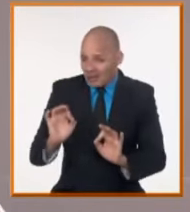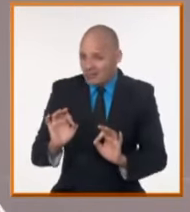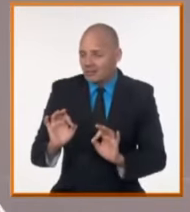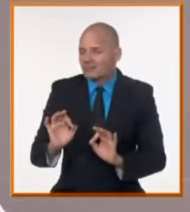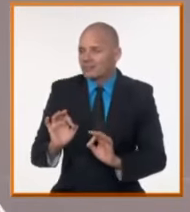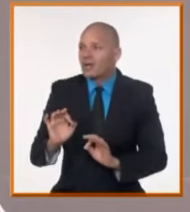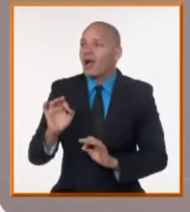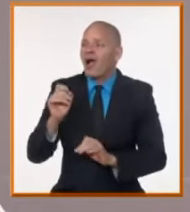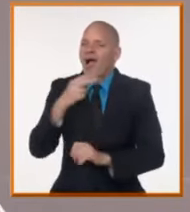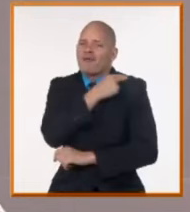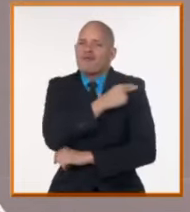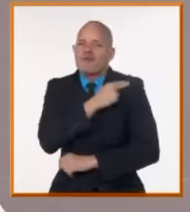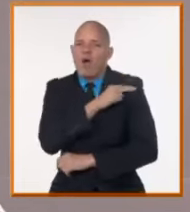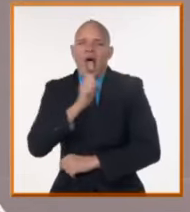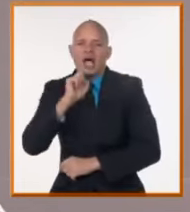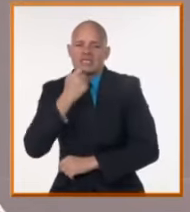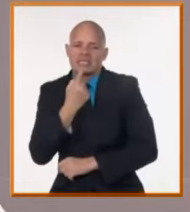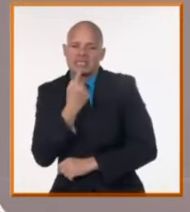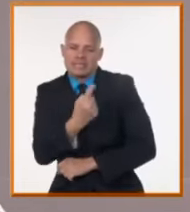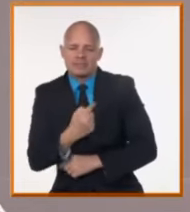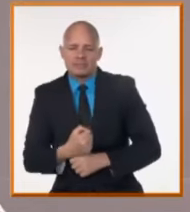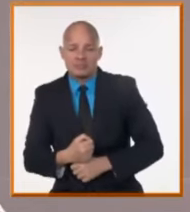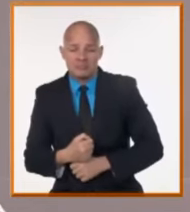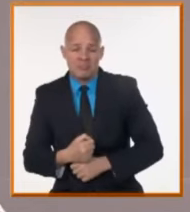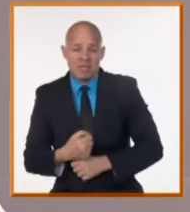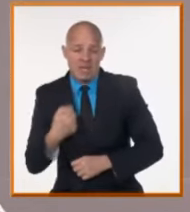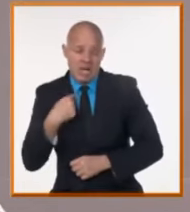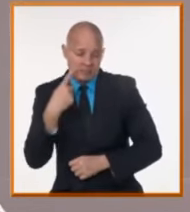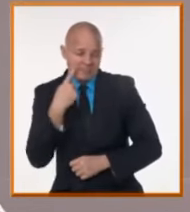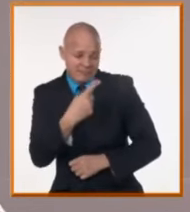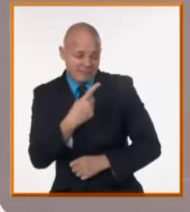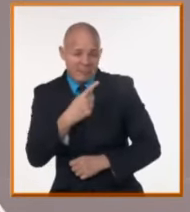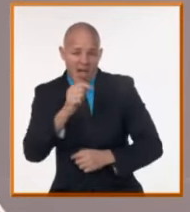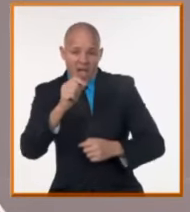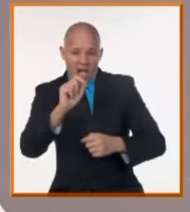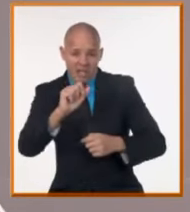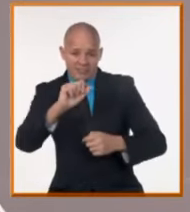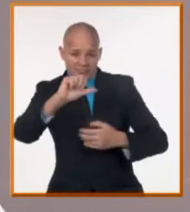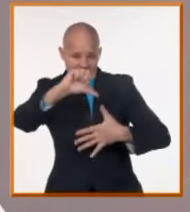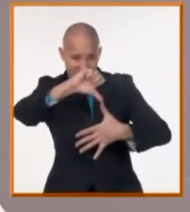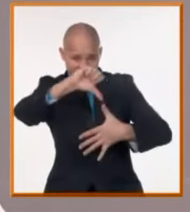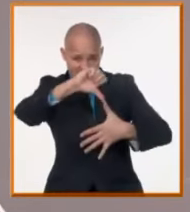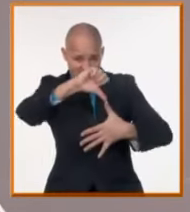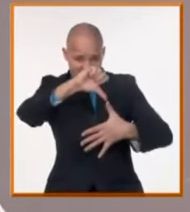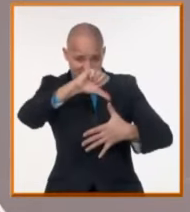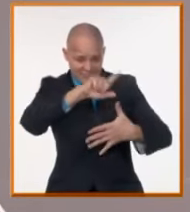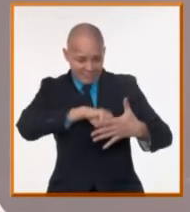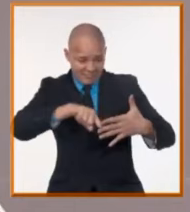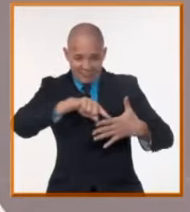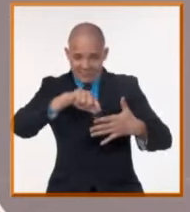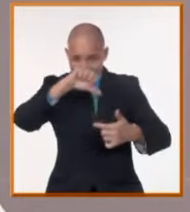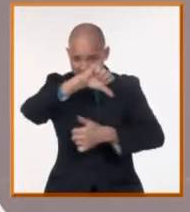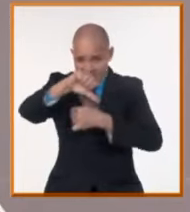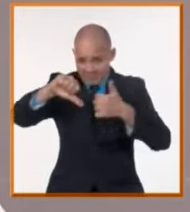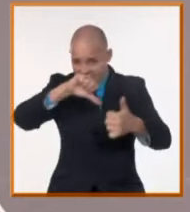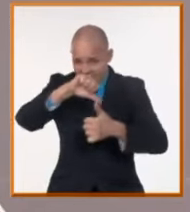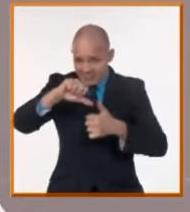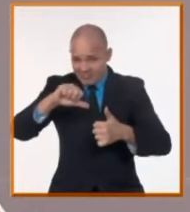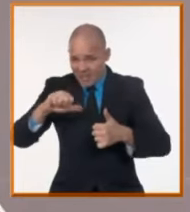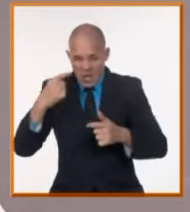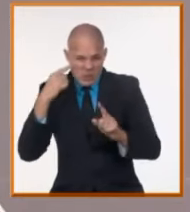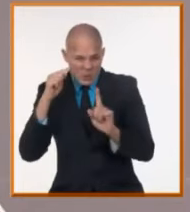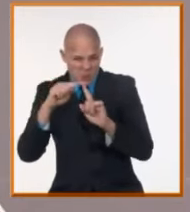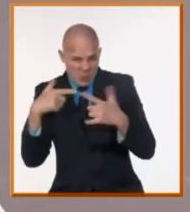América Latina y en el contexto del Caribe. Ideas que están muy claramente expresadas también en su célebre